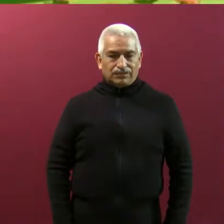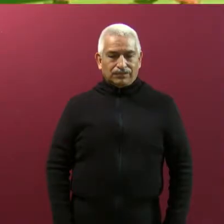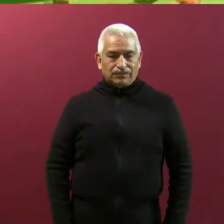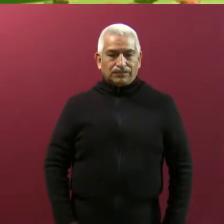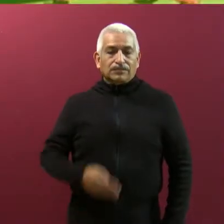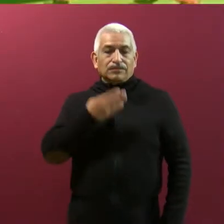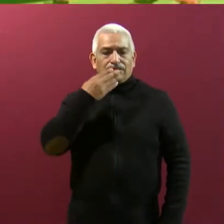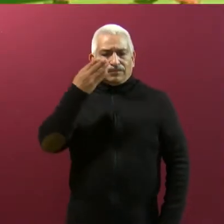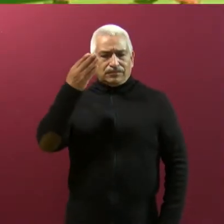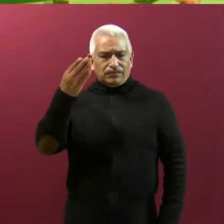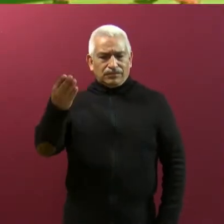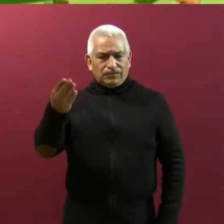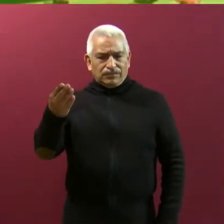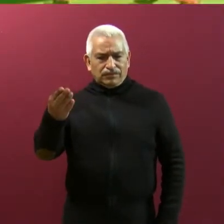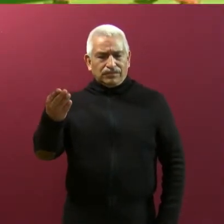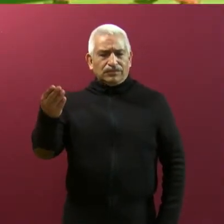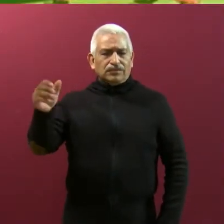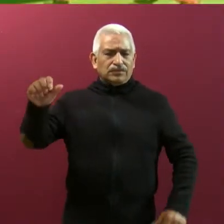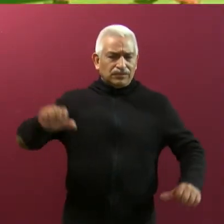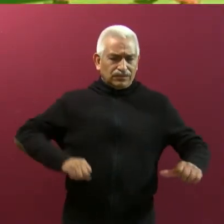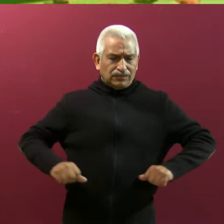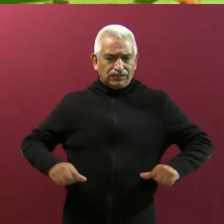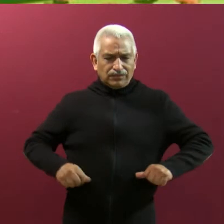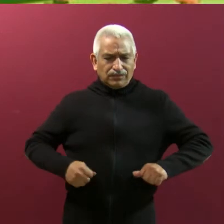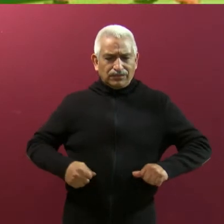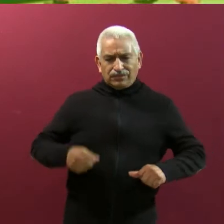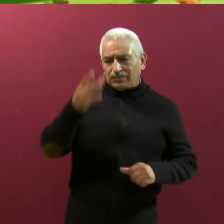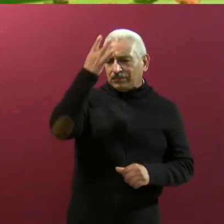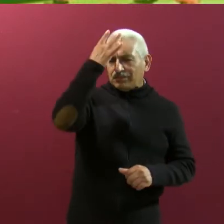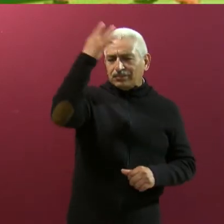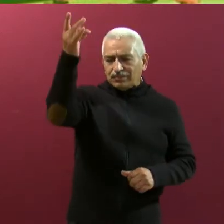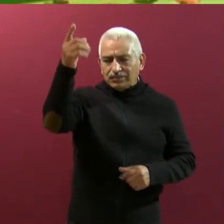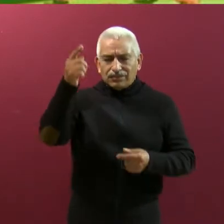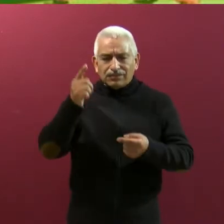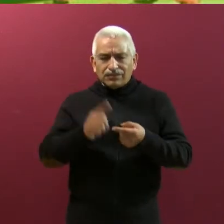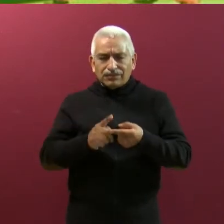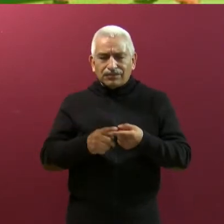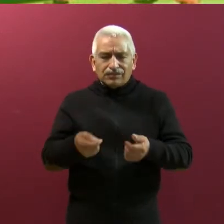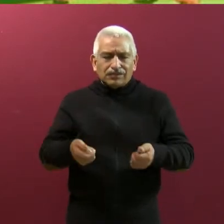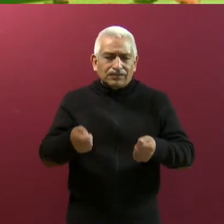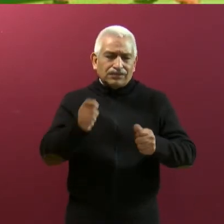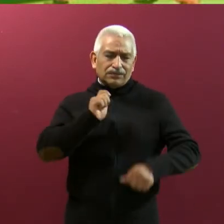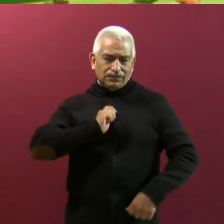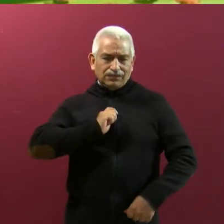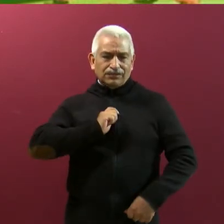Muy bien. Nuestra actividad se llama Adivina quién soy.